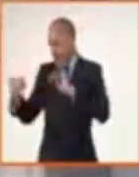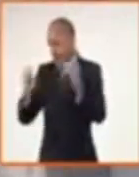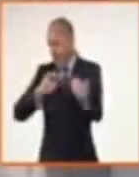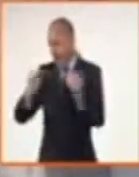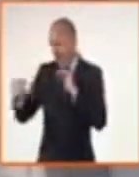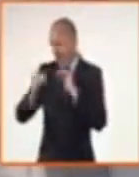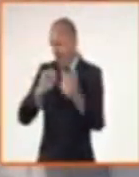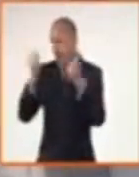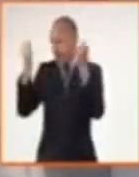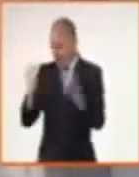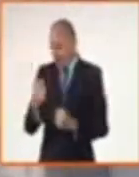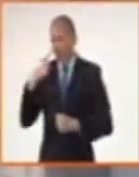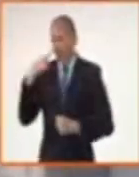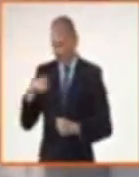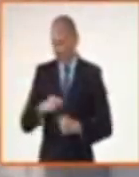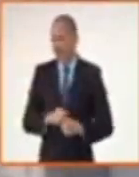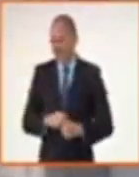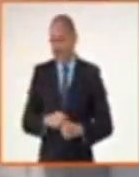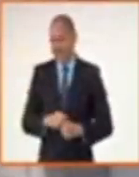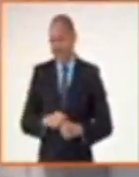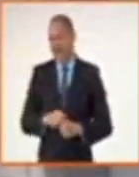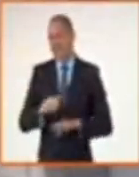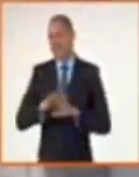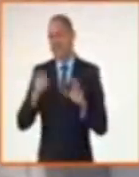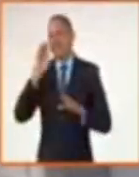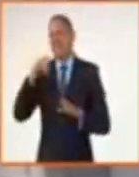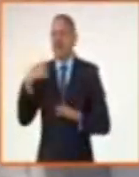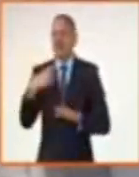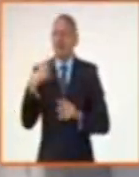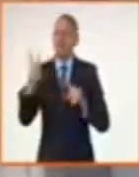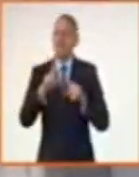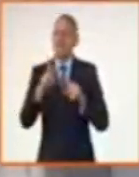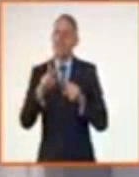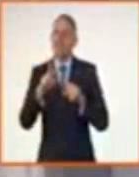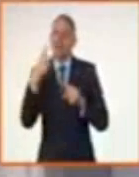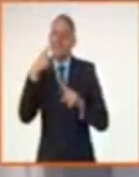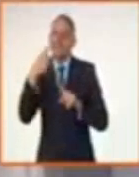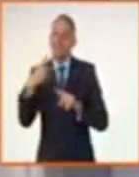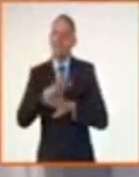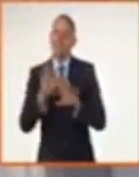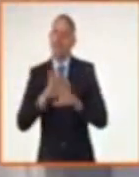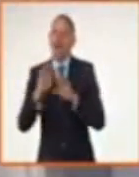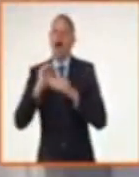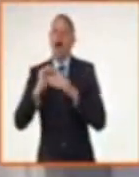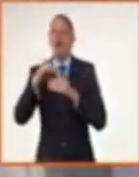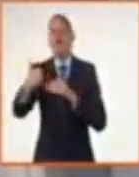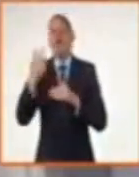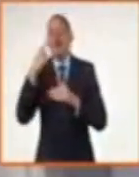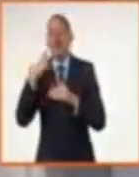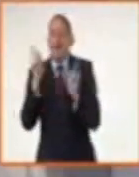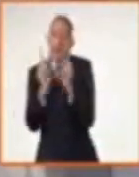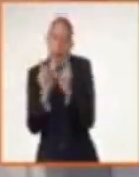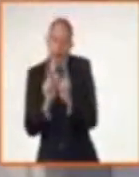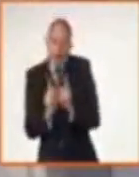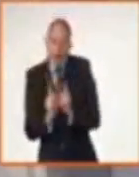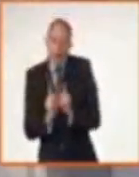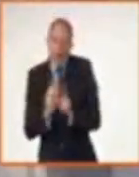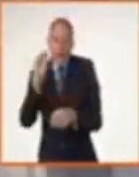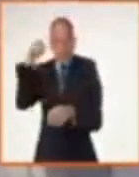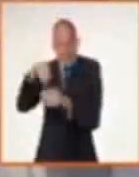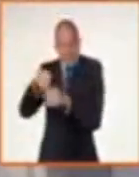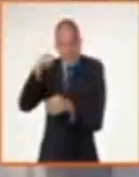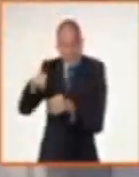hacia el mundo las sesiones finales. Tú fuiste diputado también en dos legislatura y tú sabes lo que es eso. ¿Qué piensa la gente?